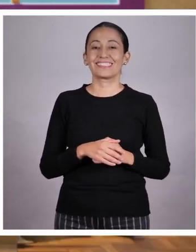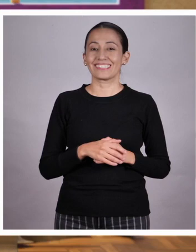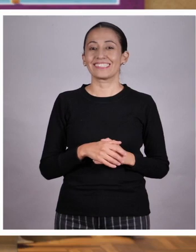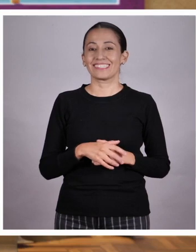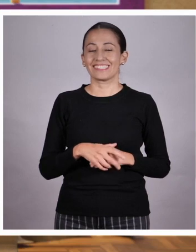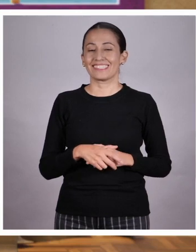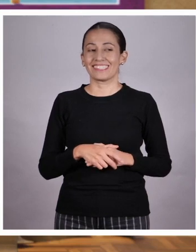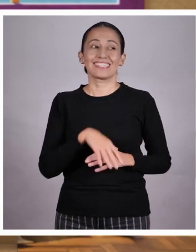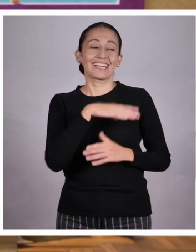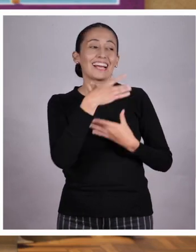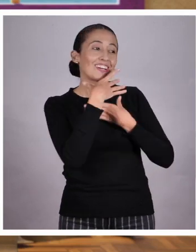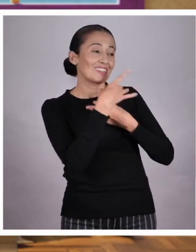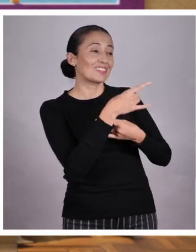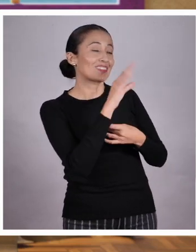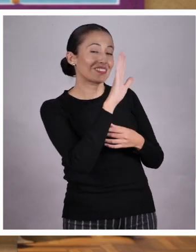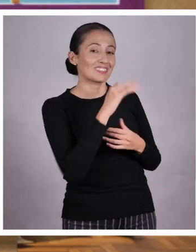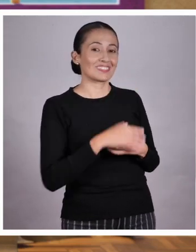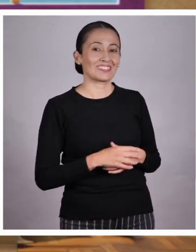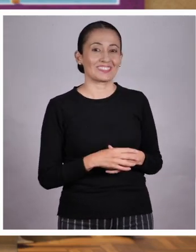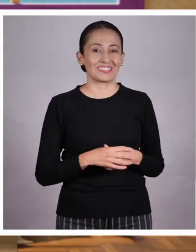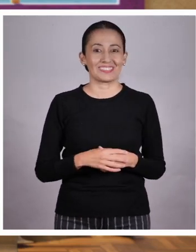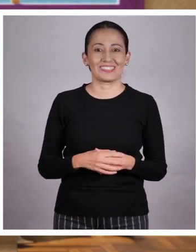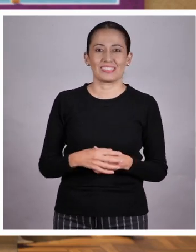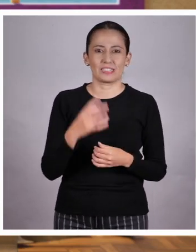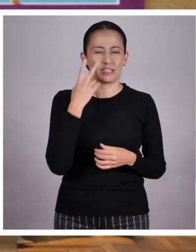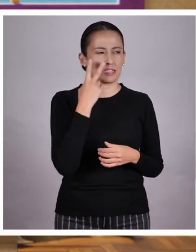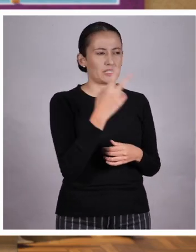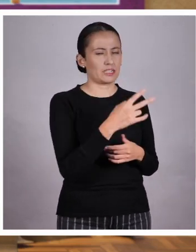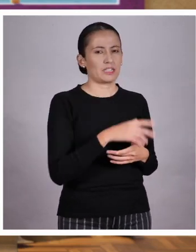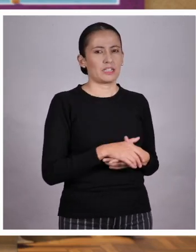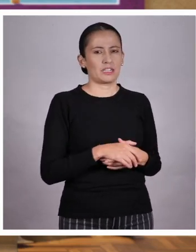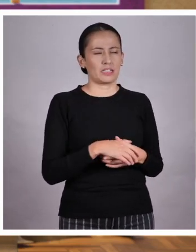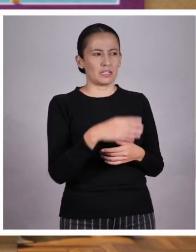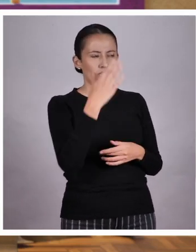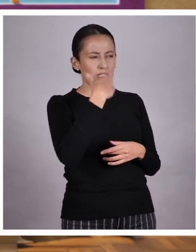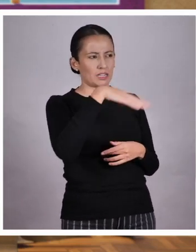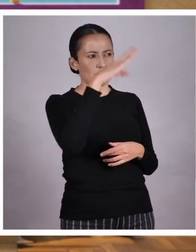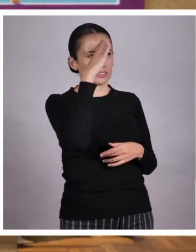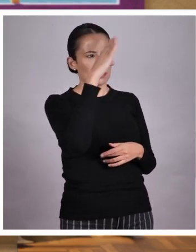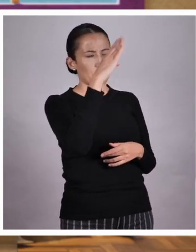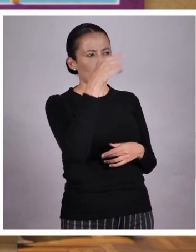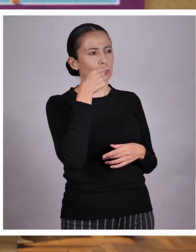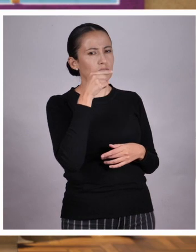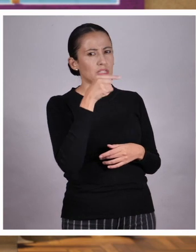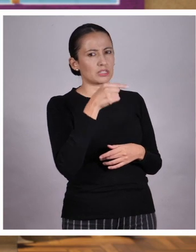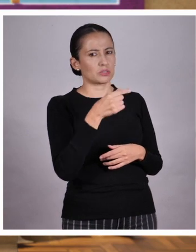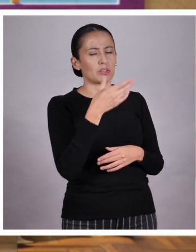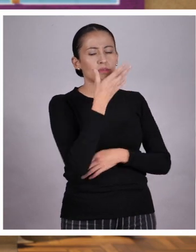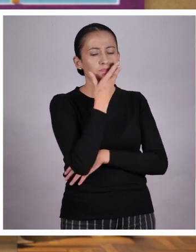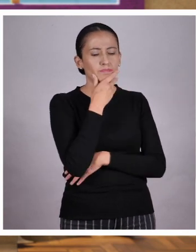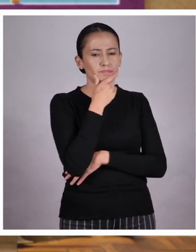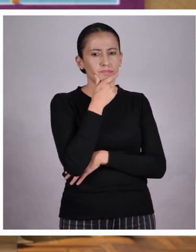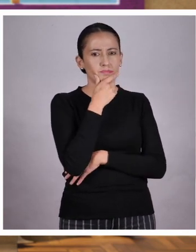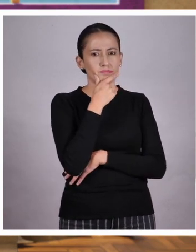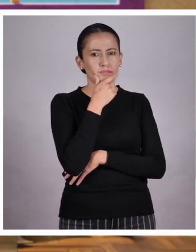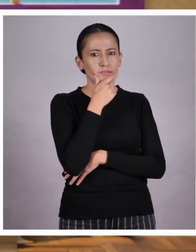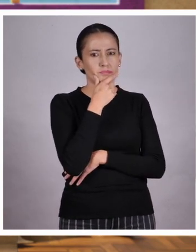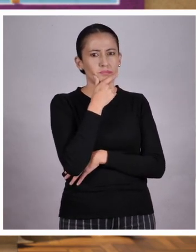Bye. sí. Un gusto conocerte. Hasta pronto. ¿Cómo se dirá hasta pronto?